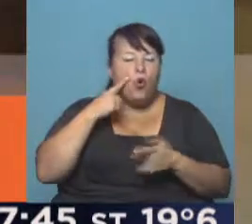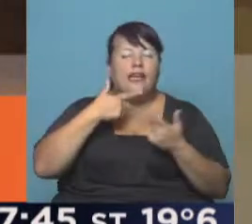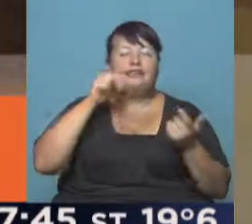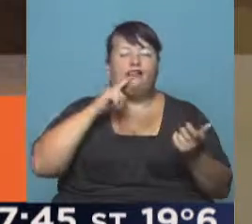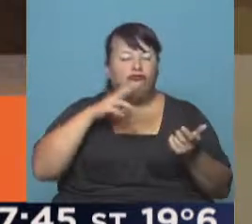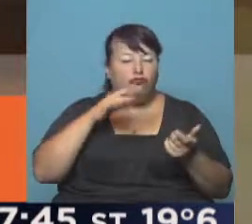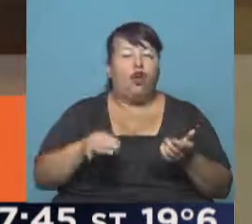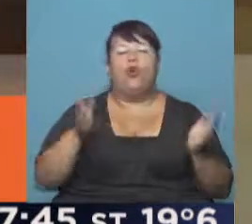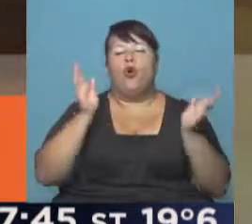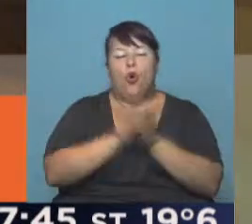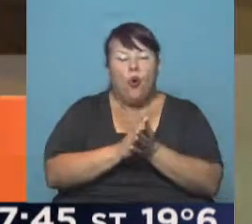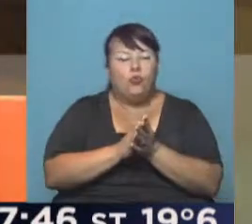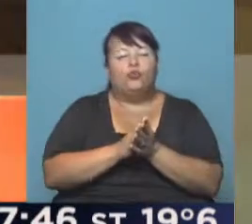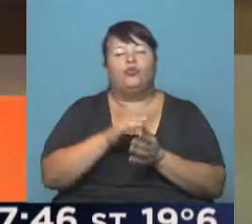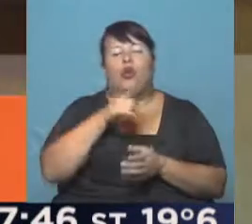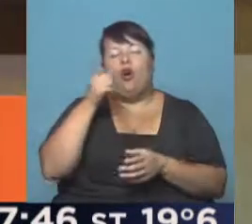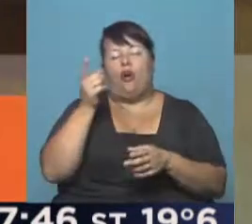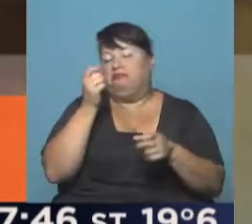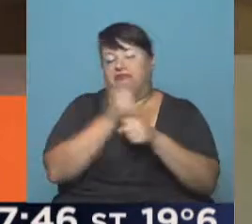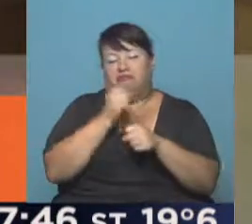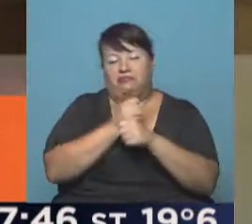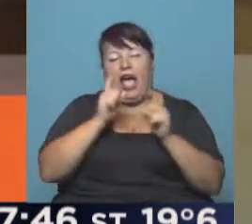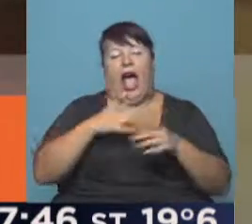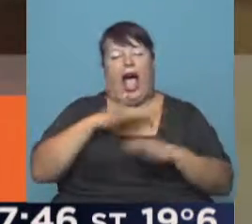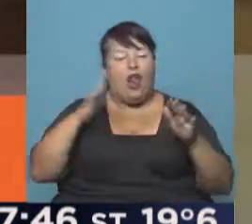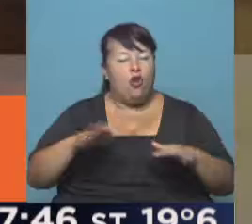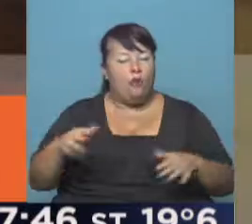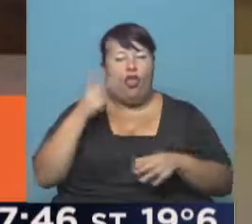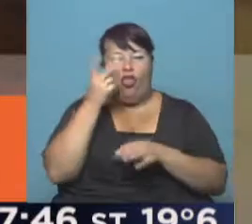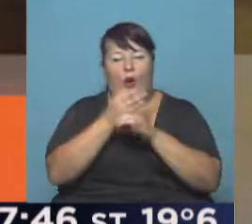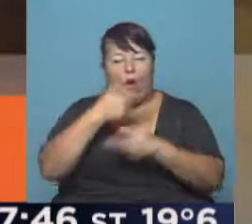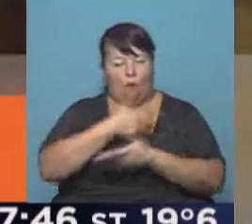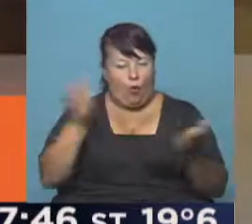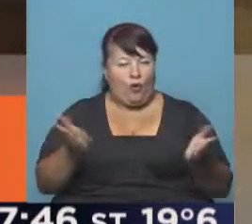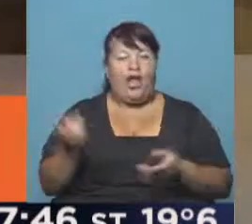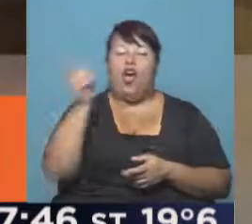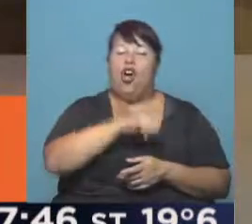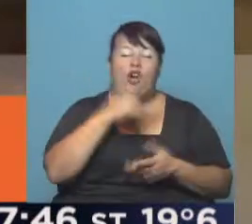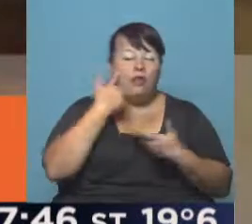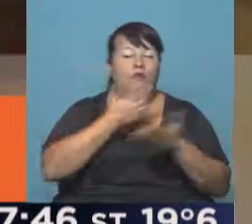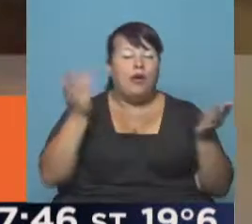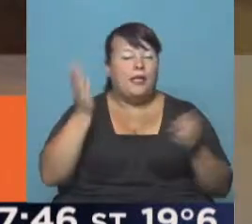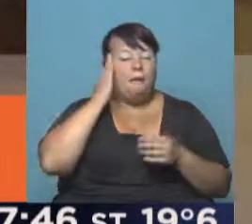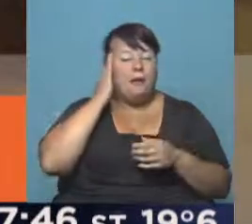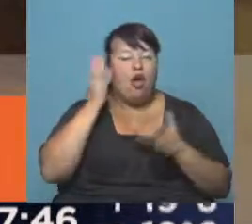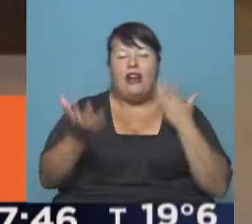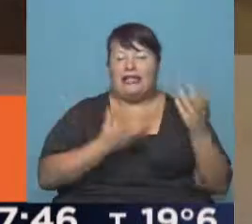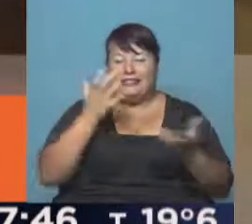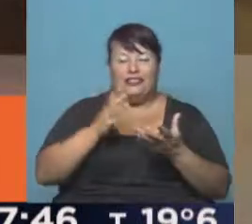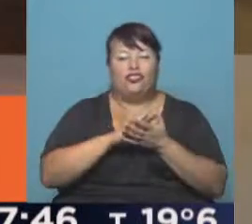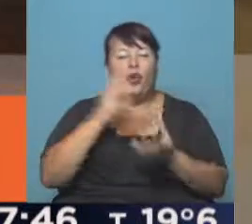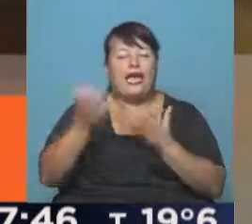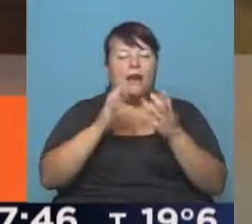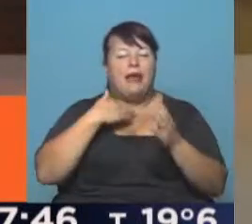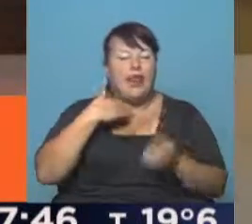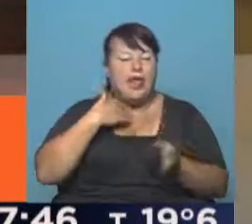Santoro, juntamente con trabajos de alumnos de dos escuelas públicas. Otra de las muestras es Memoria en Llamas, sobre la quema de